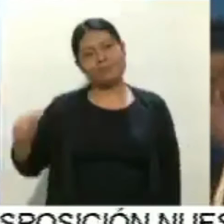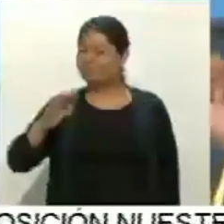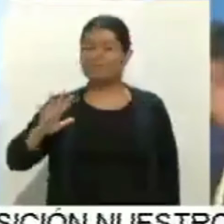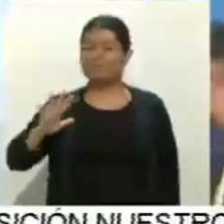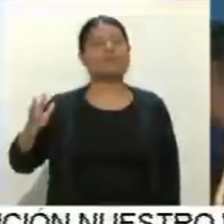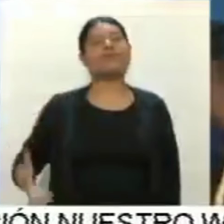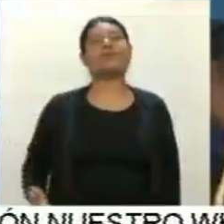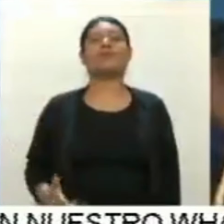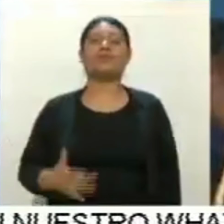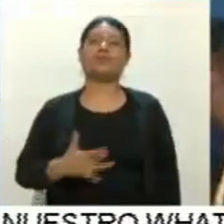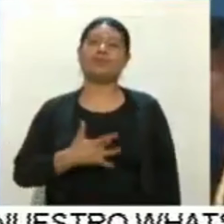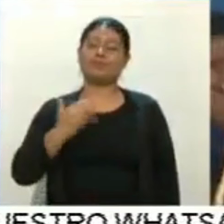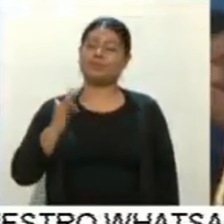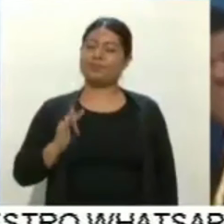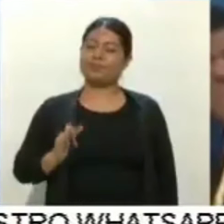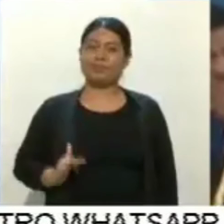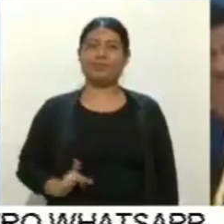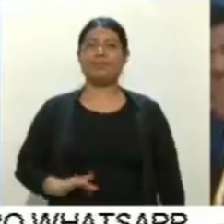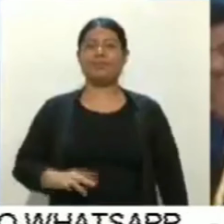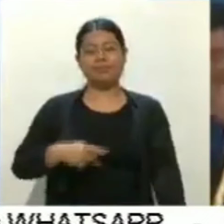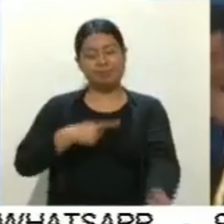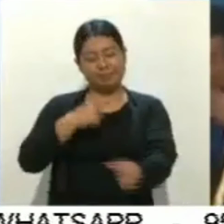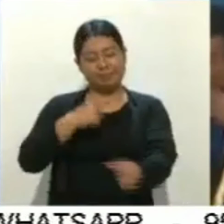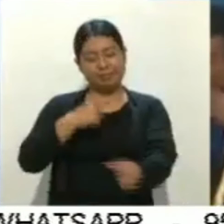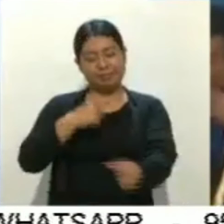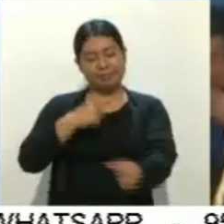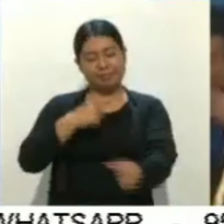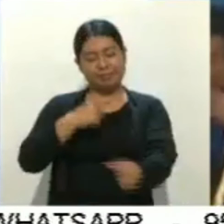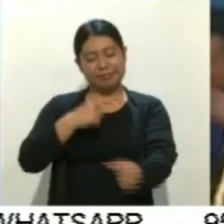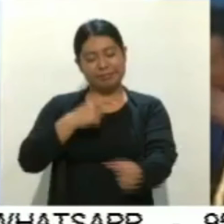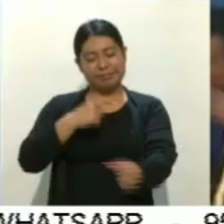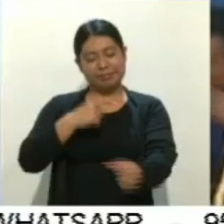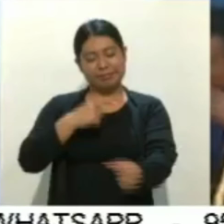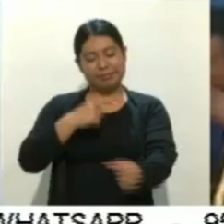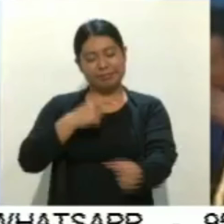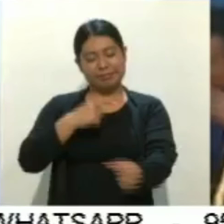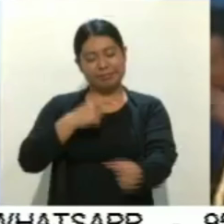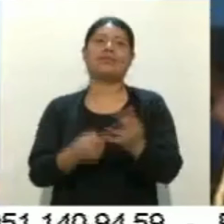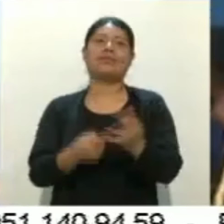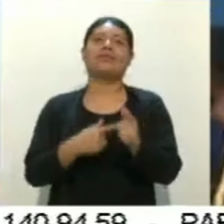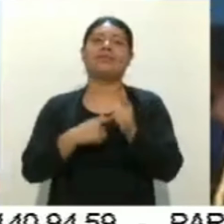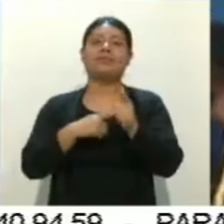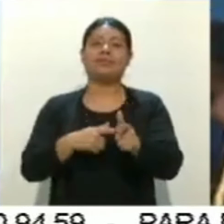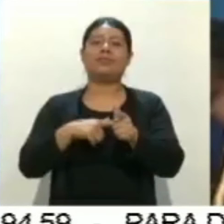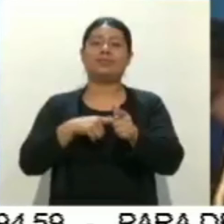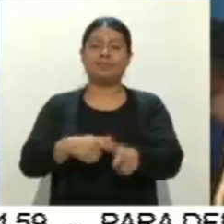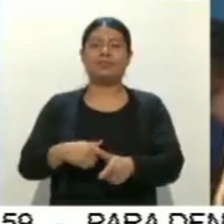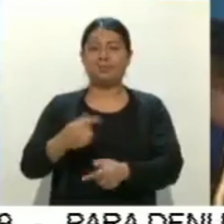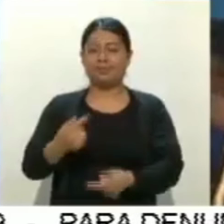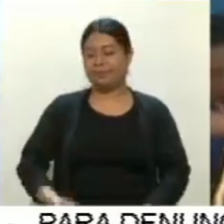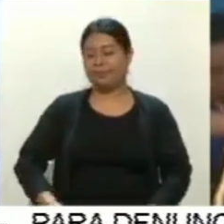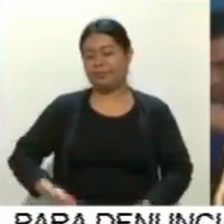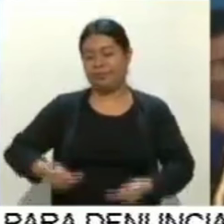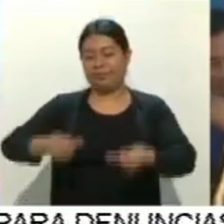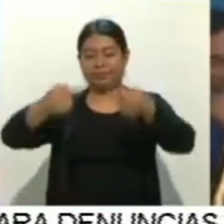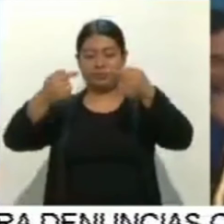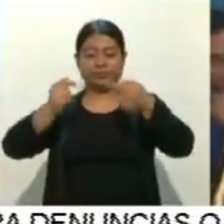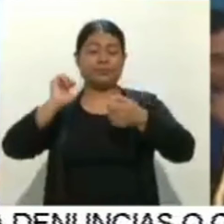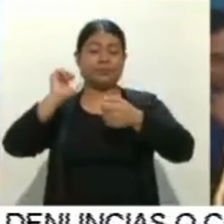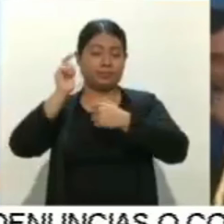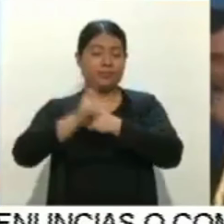bien. Pero solo requiere práctica y dedicación, es lo único que quieren. Si desde pequeñitos si quieren a